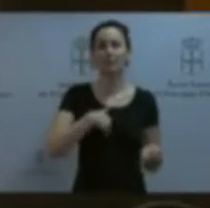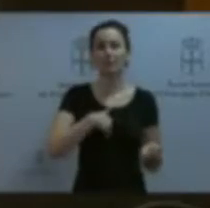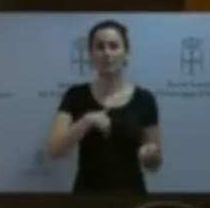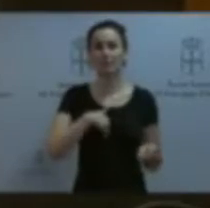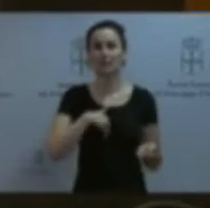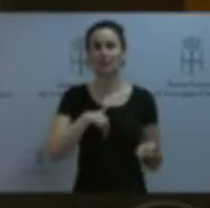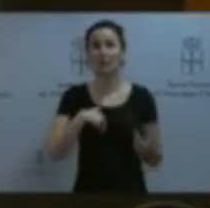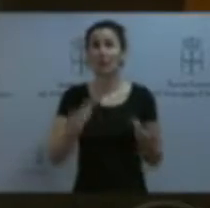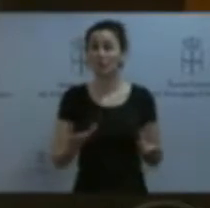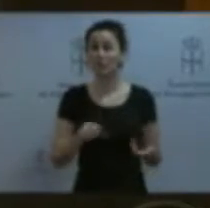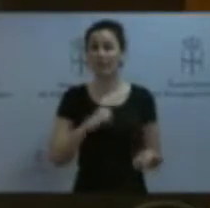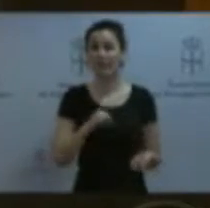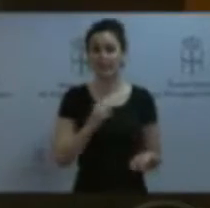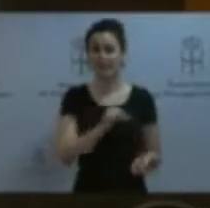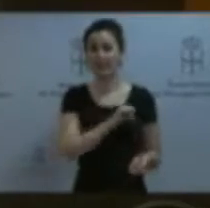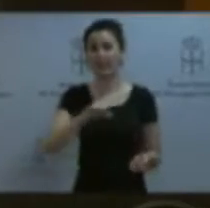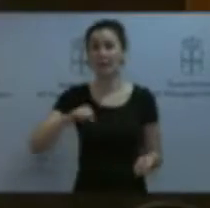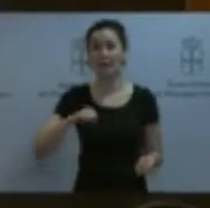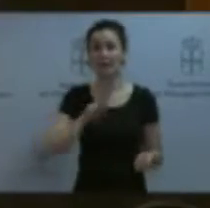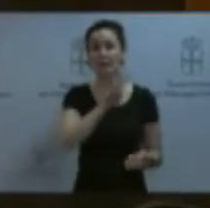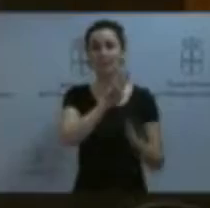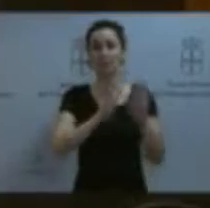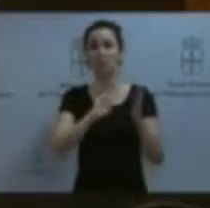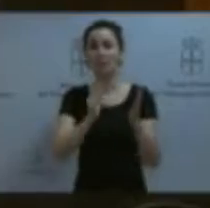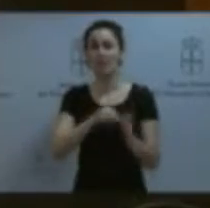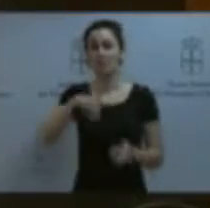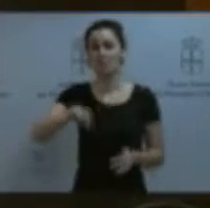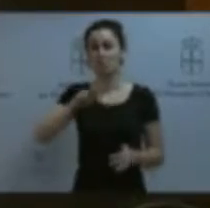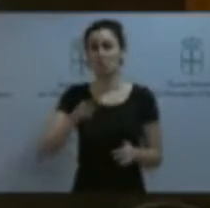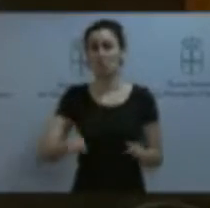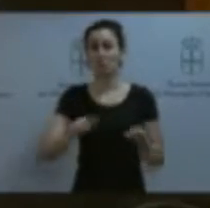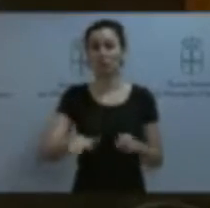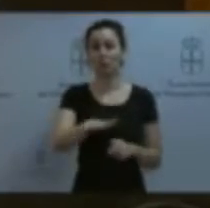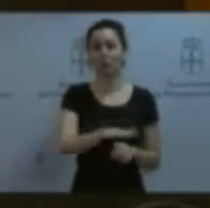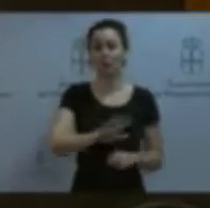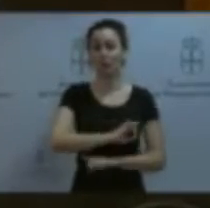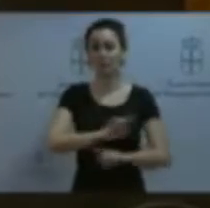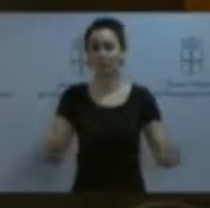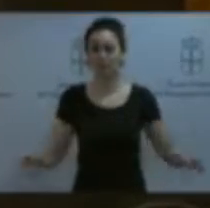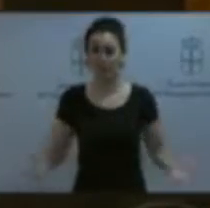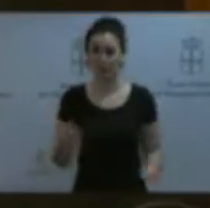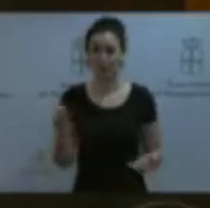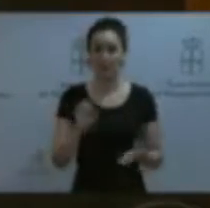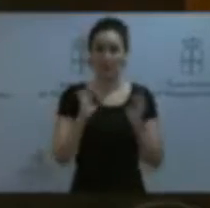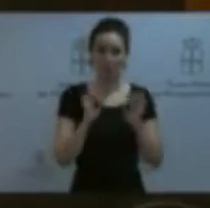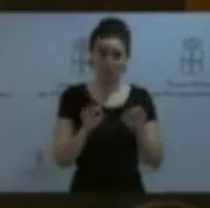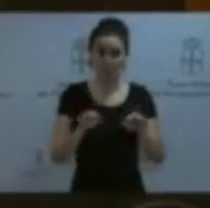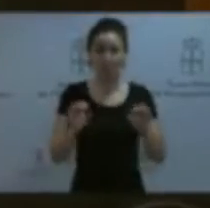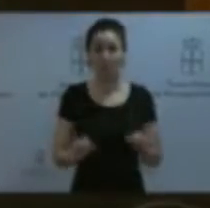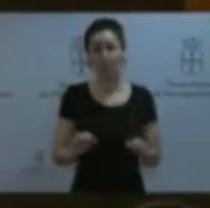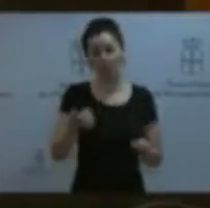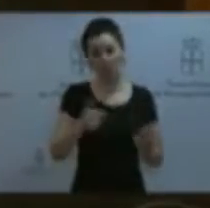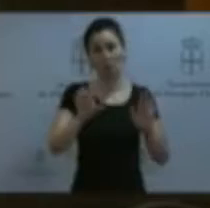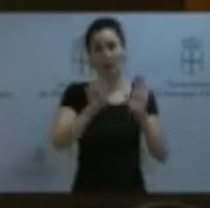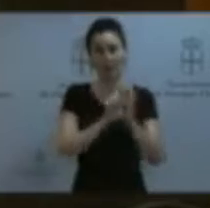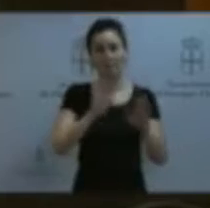Que una residencia de una entidad privada de 28.000 metros cuadrados no podía construirse en esos terrenos. Es decir, había que cambiar y aprobar la